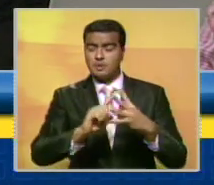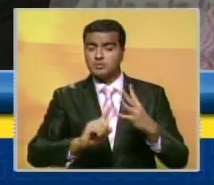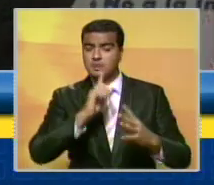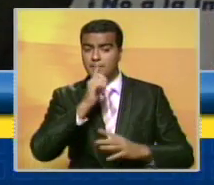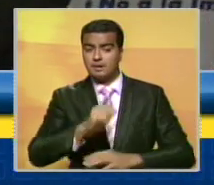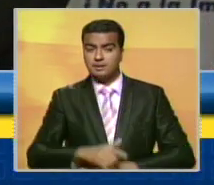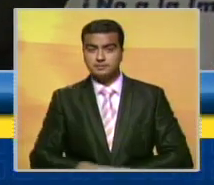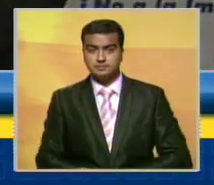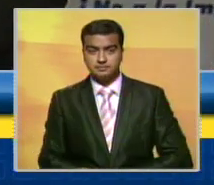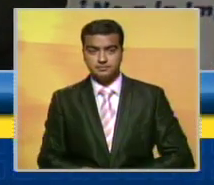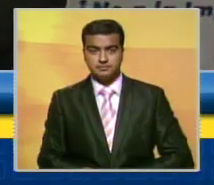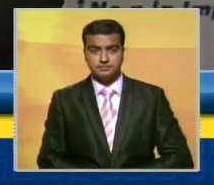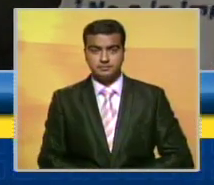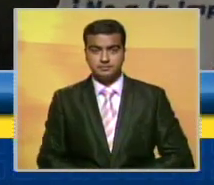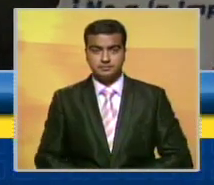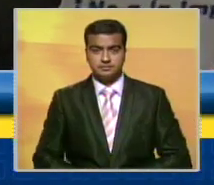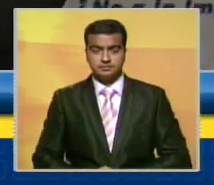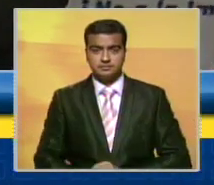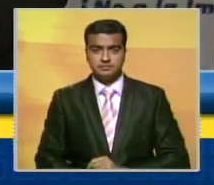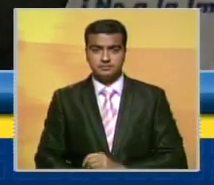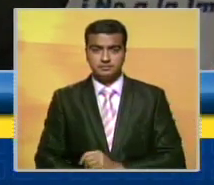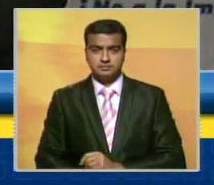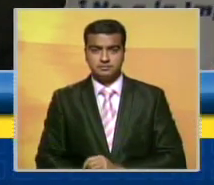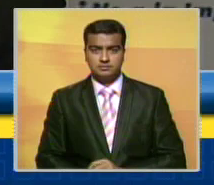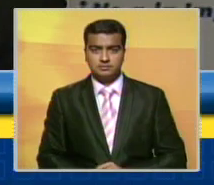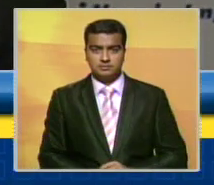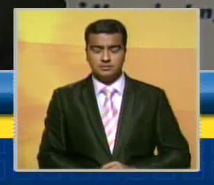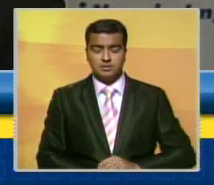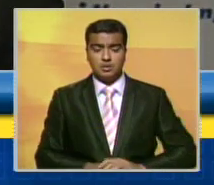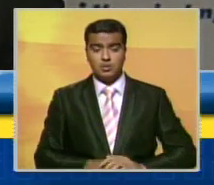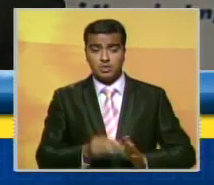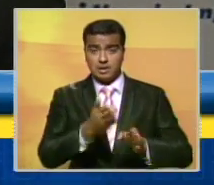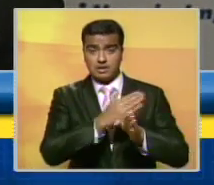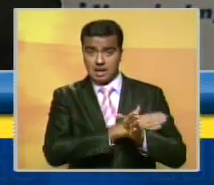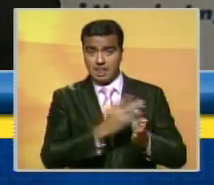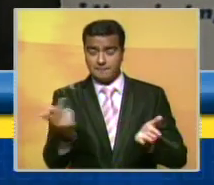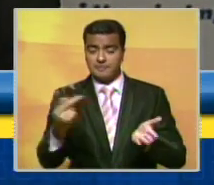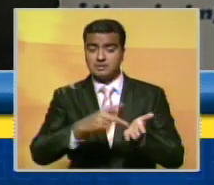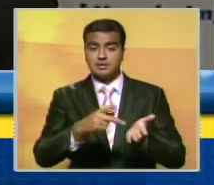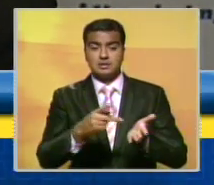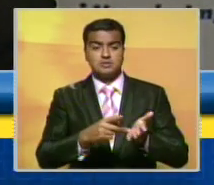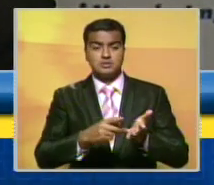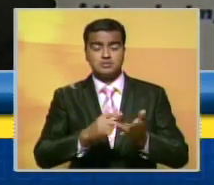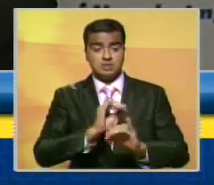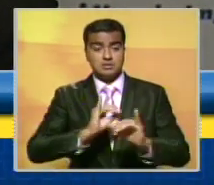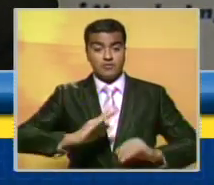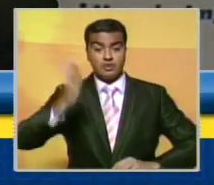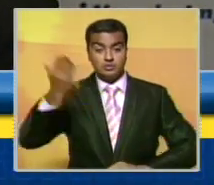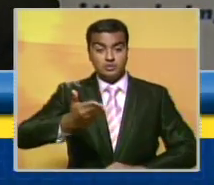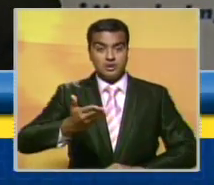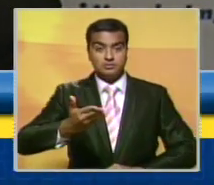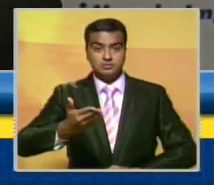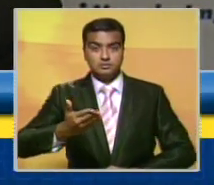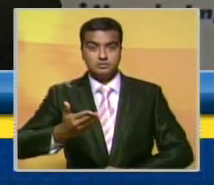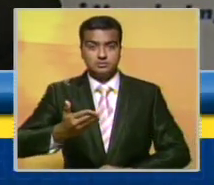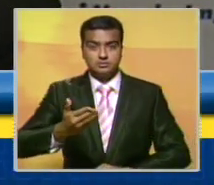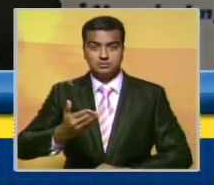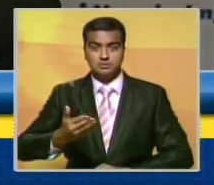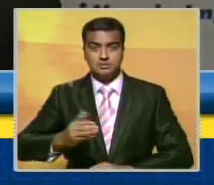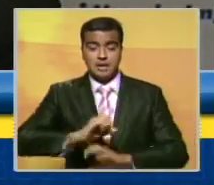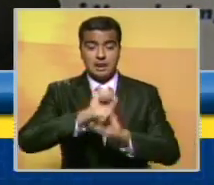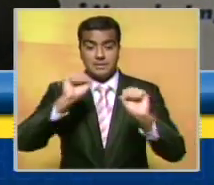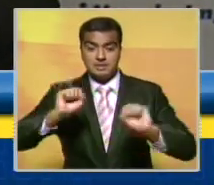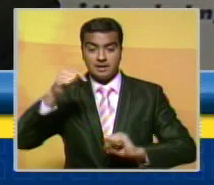delinquir y en cuanto a a la audiencia preliminar ya él fue acusado en el la mañana de